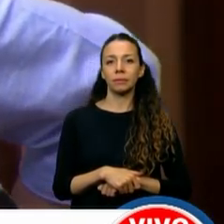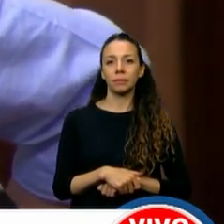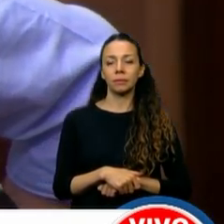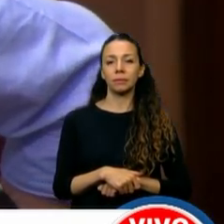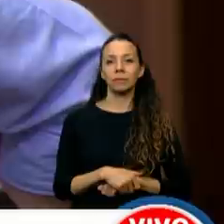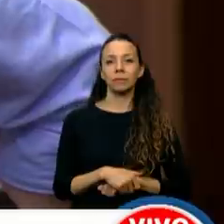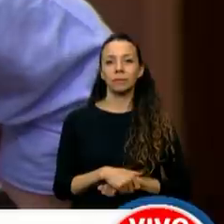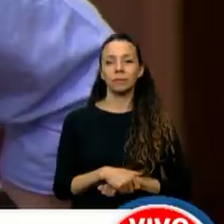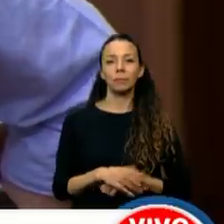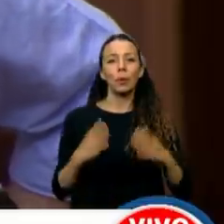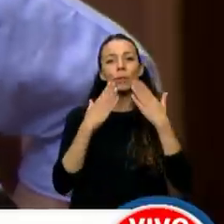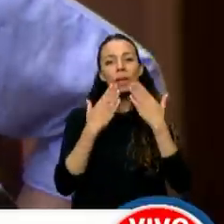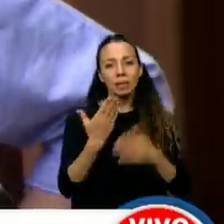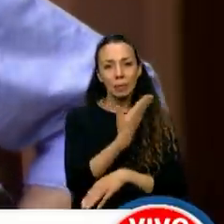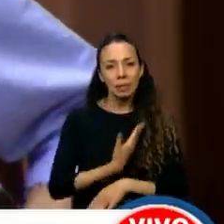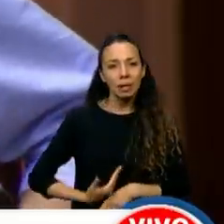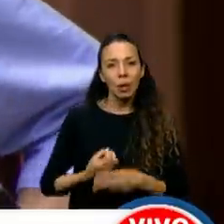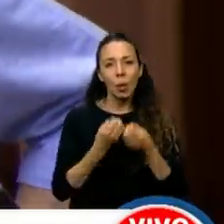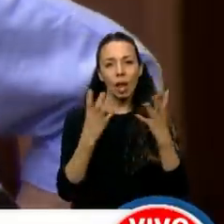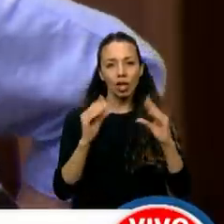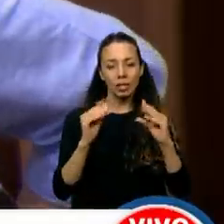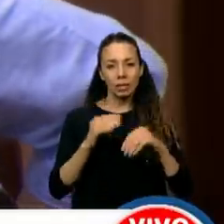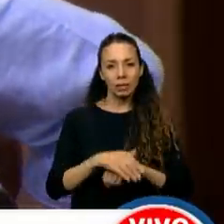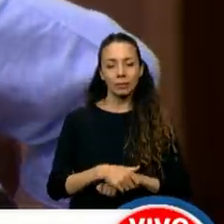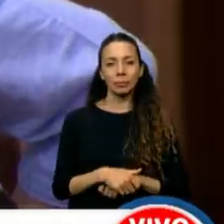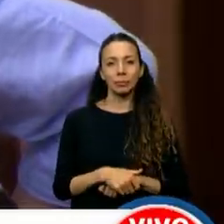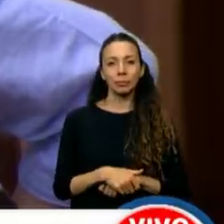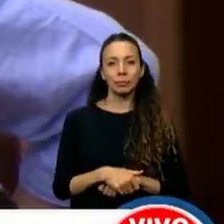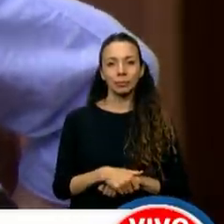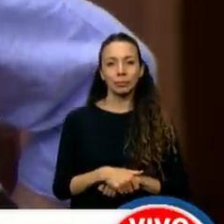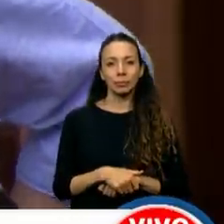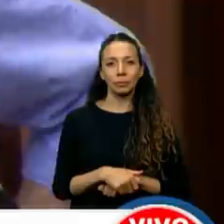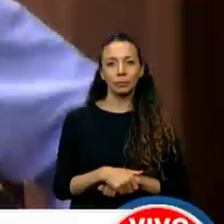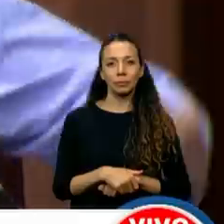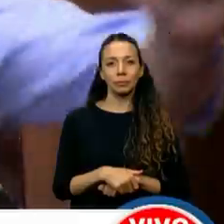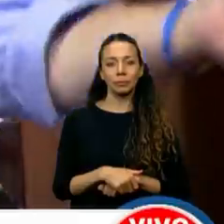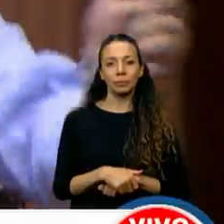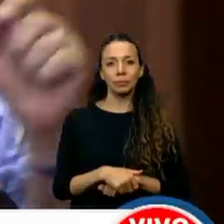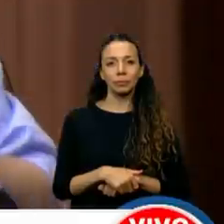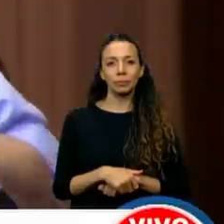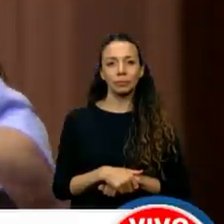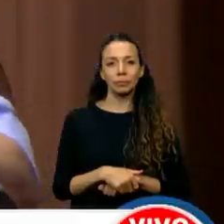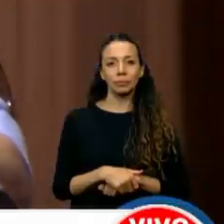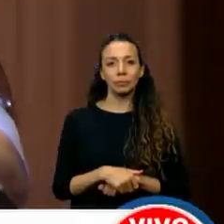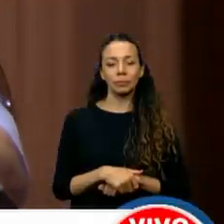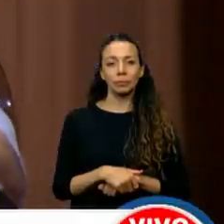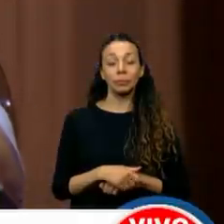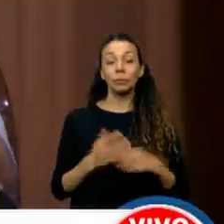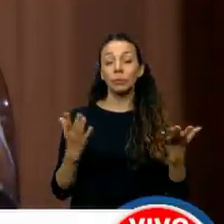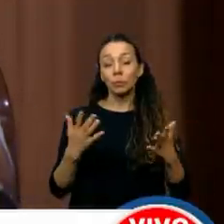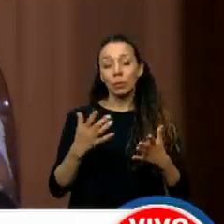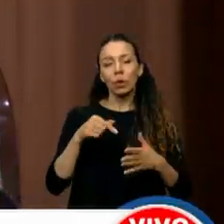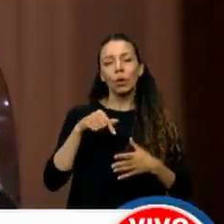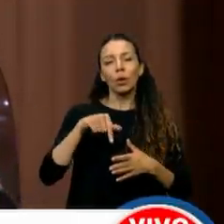gracias presidente buenas noches bueno la verdad que para empezar a hablar